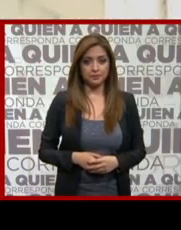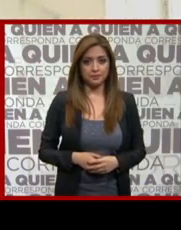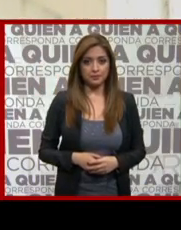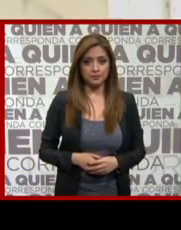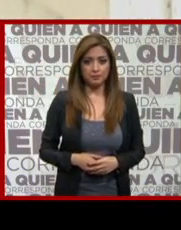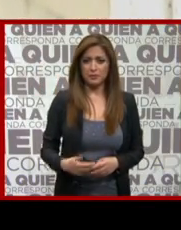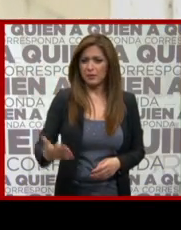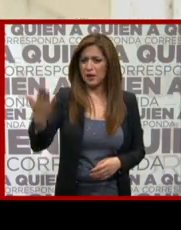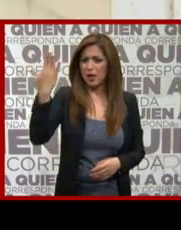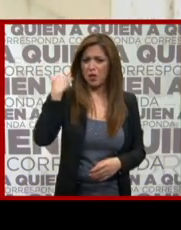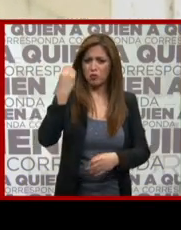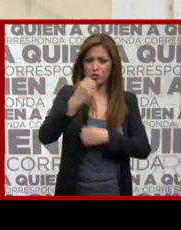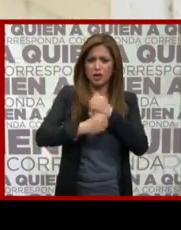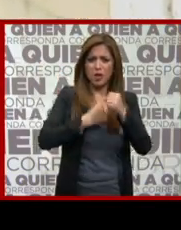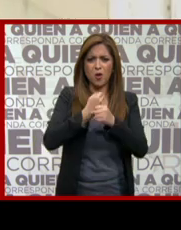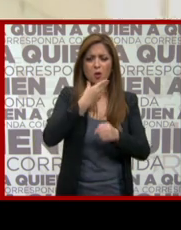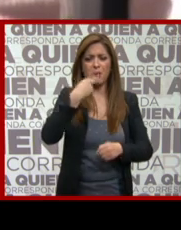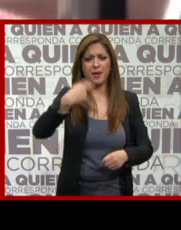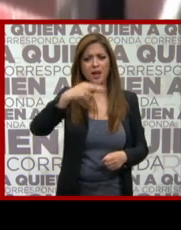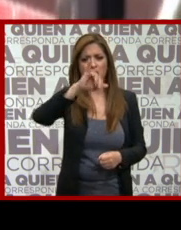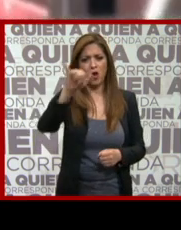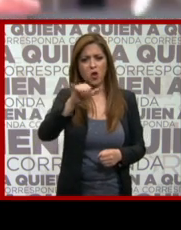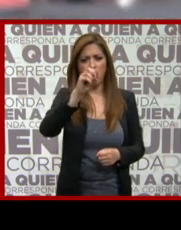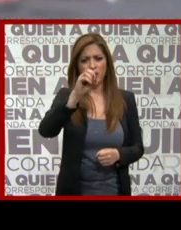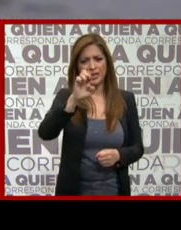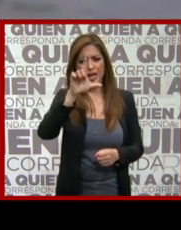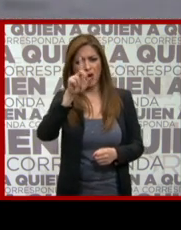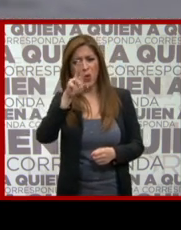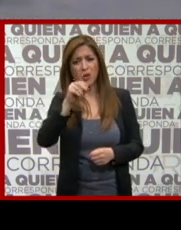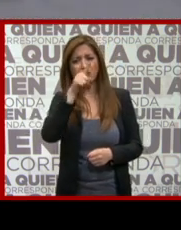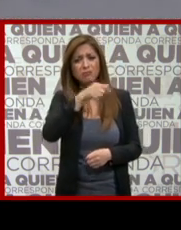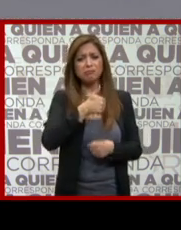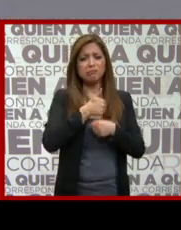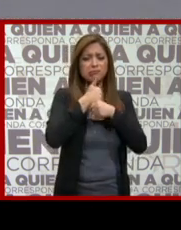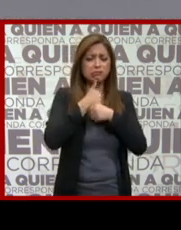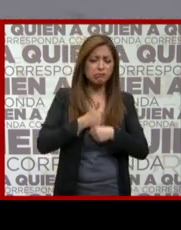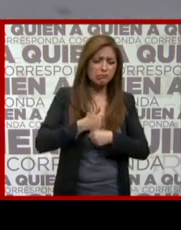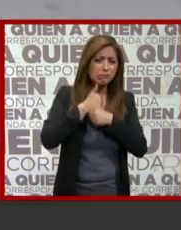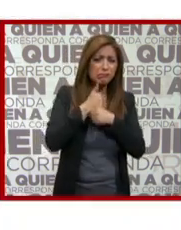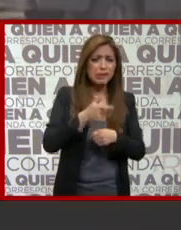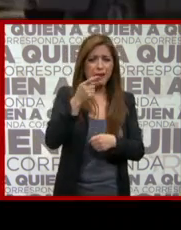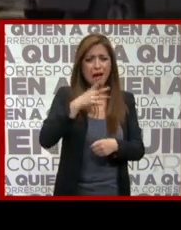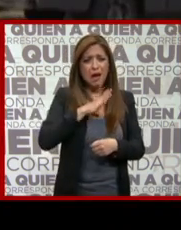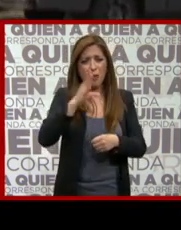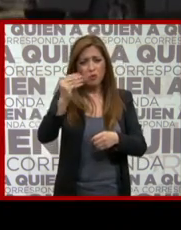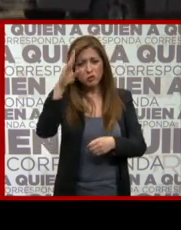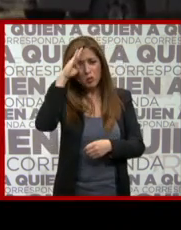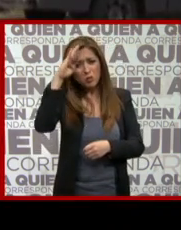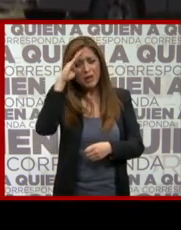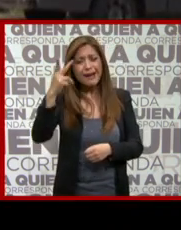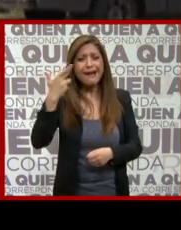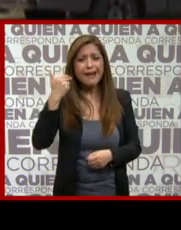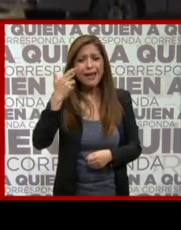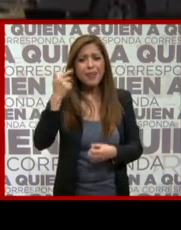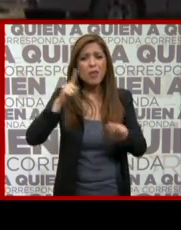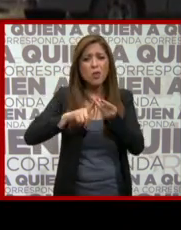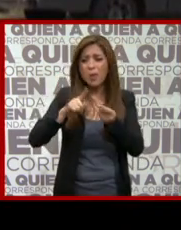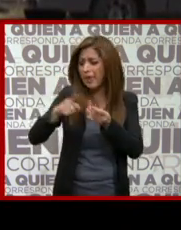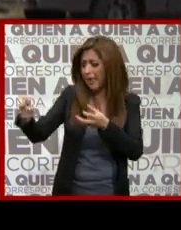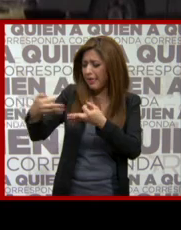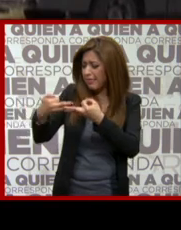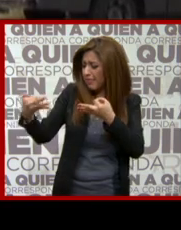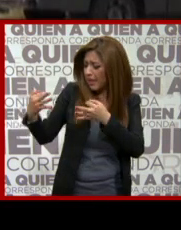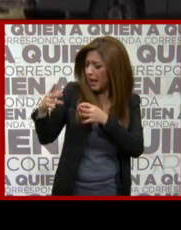Desde hace décadas, el señor José Luis Muñoz Lira ha tenido que soportar el vivir en medio de las ratas que a diario aparecen en un terreno contiguo a